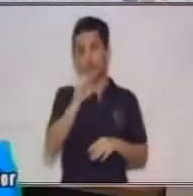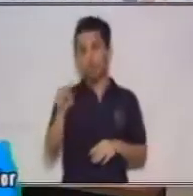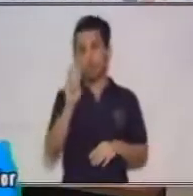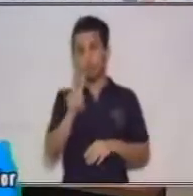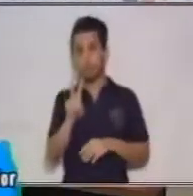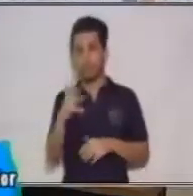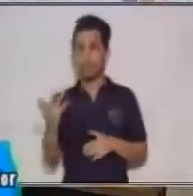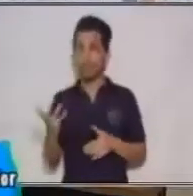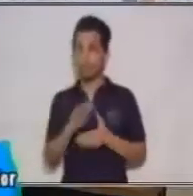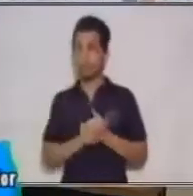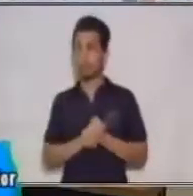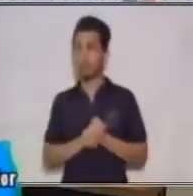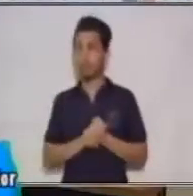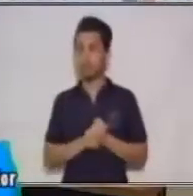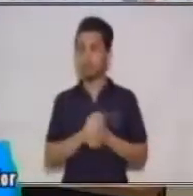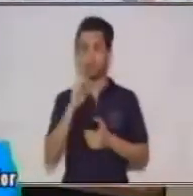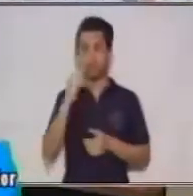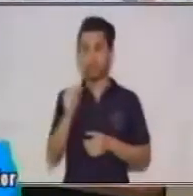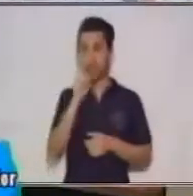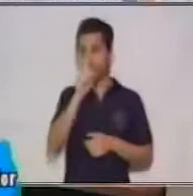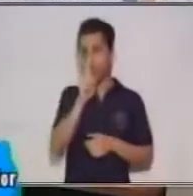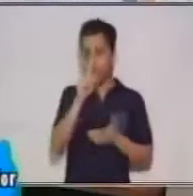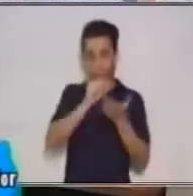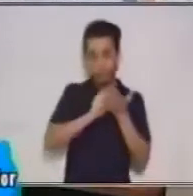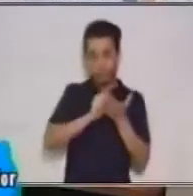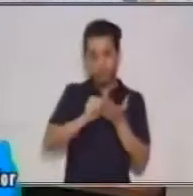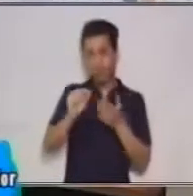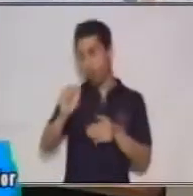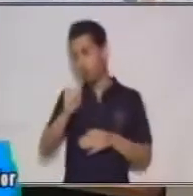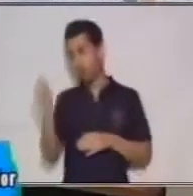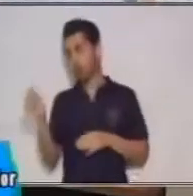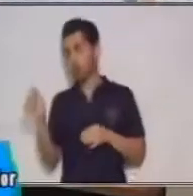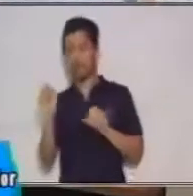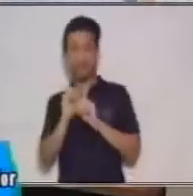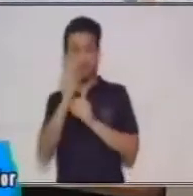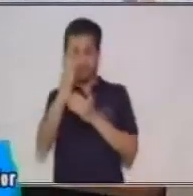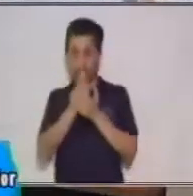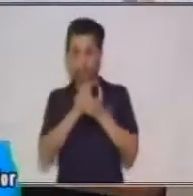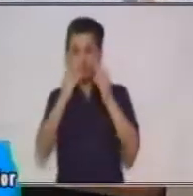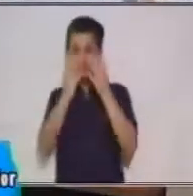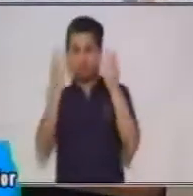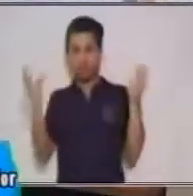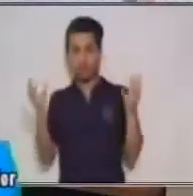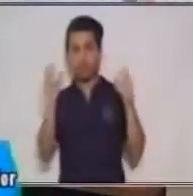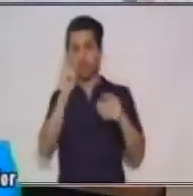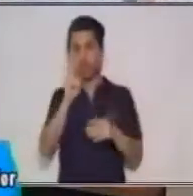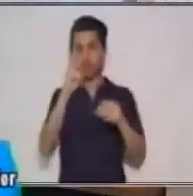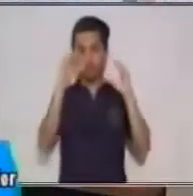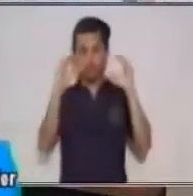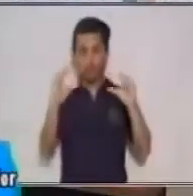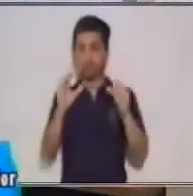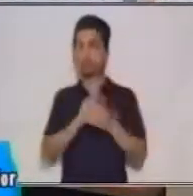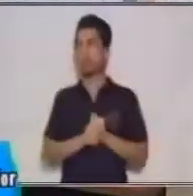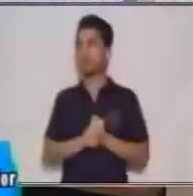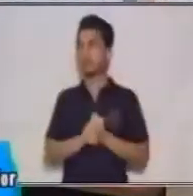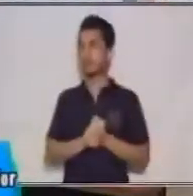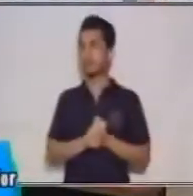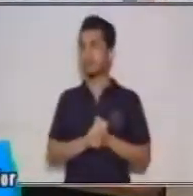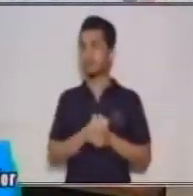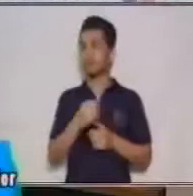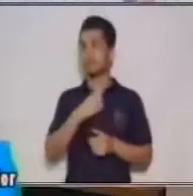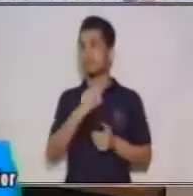diría? 1/2, porque hay una parte pintada y una unidad dividida en dos partes. Yo quiero